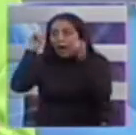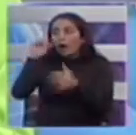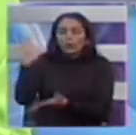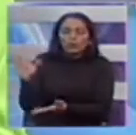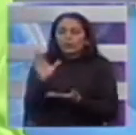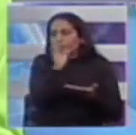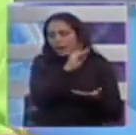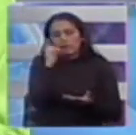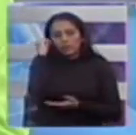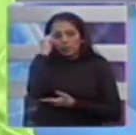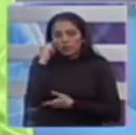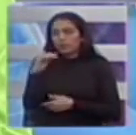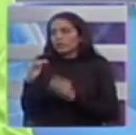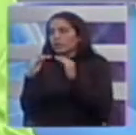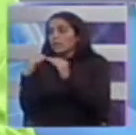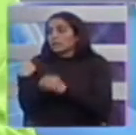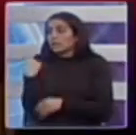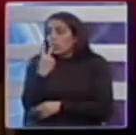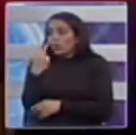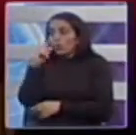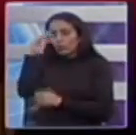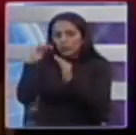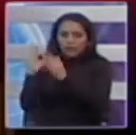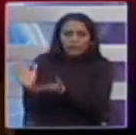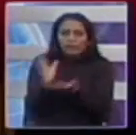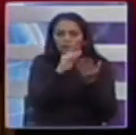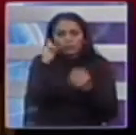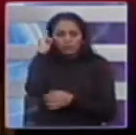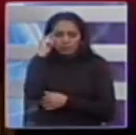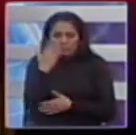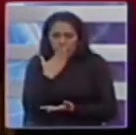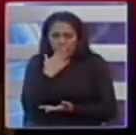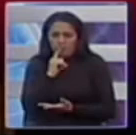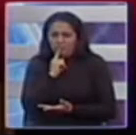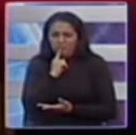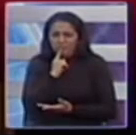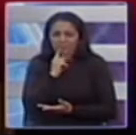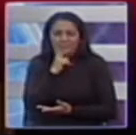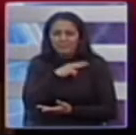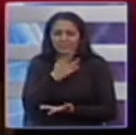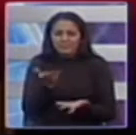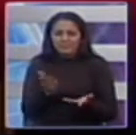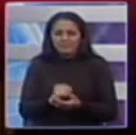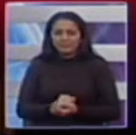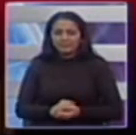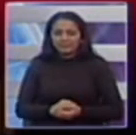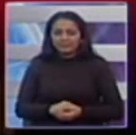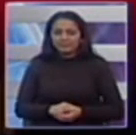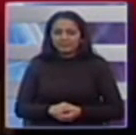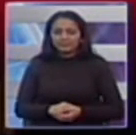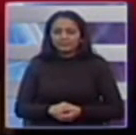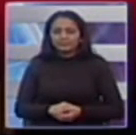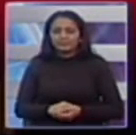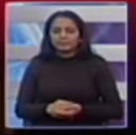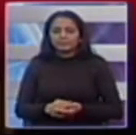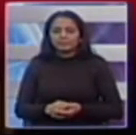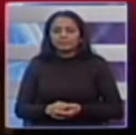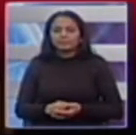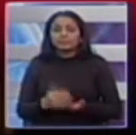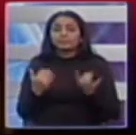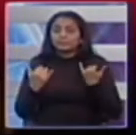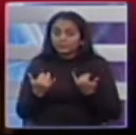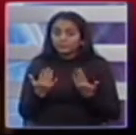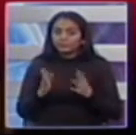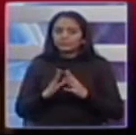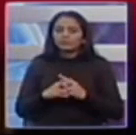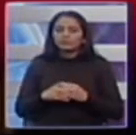una. Por favor, más seriedad en la política ecuatoriana. El un tema de la Asamblea es la legislación, pero el otro, también importante, o